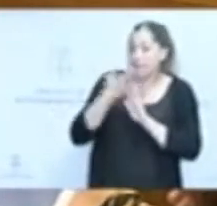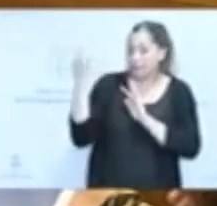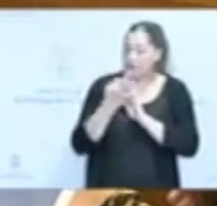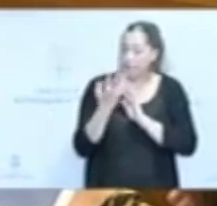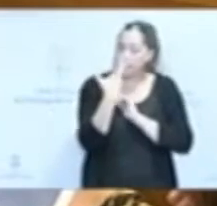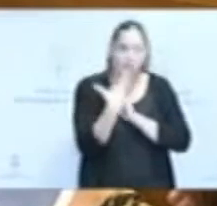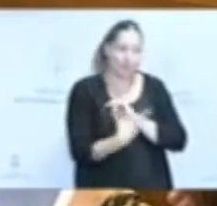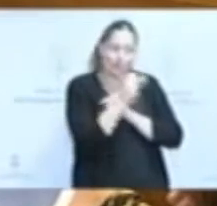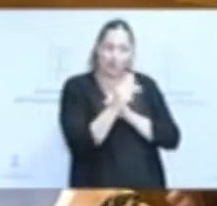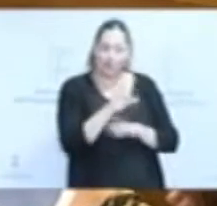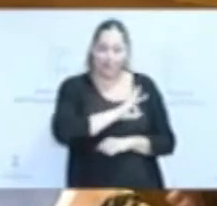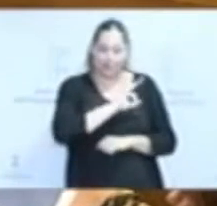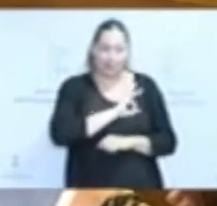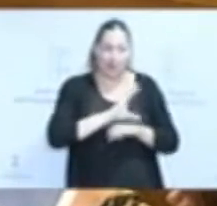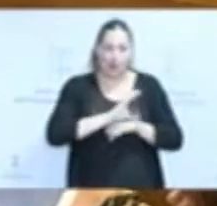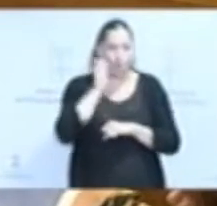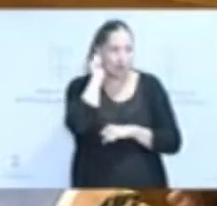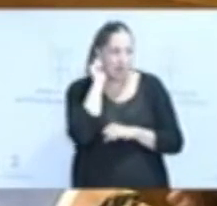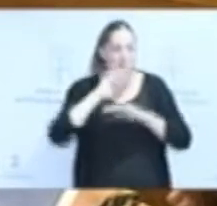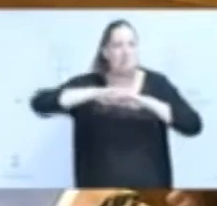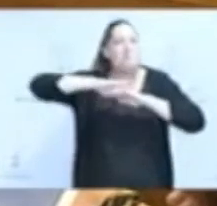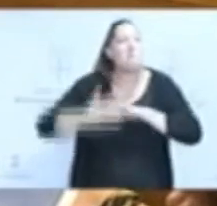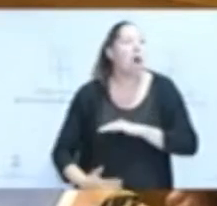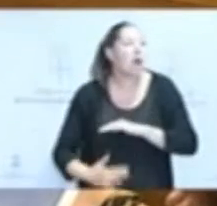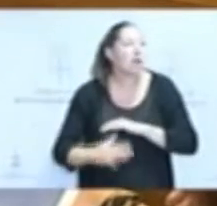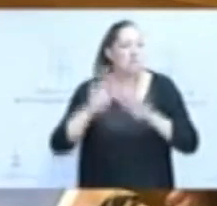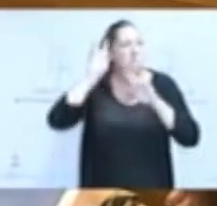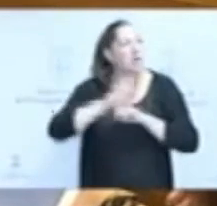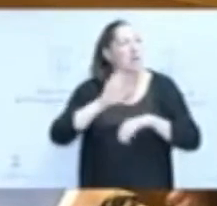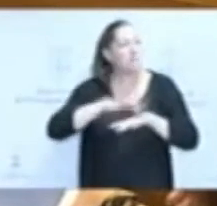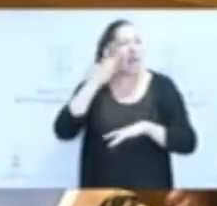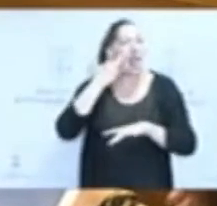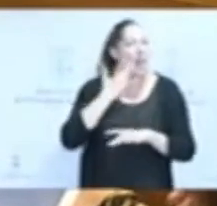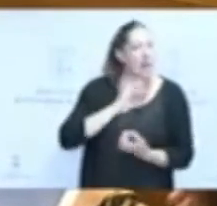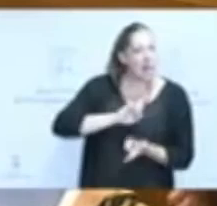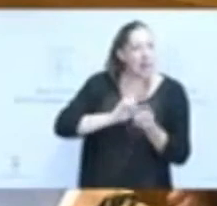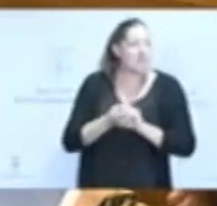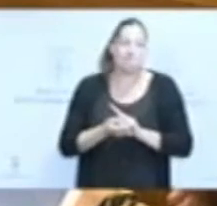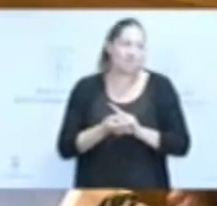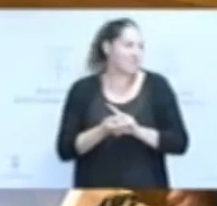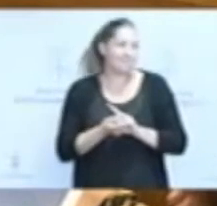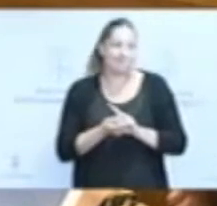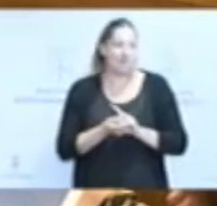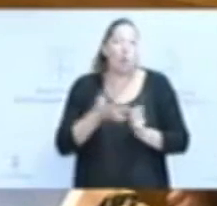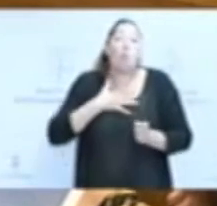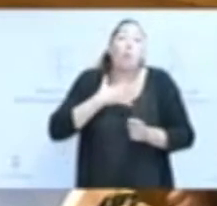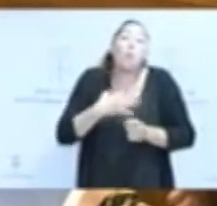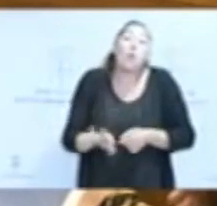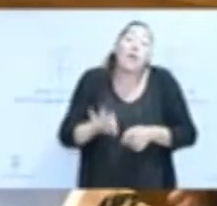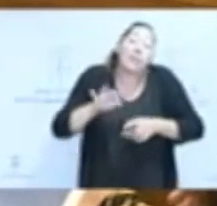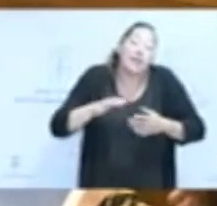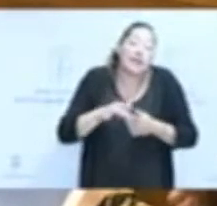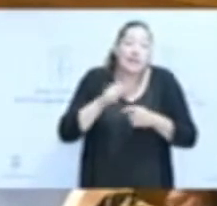consejera, ningún mar es una depuradora. A lo sumo puede ser un disolvente, que como todos